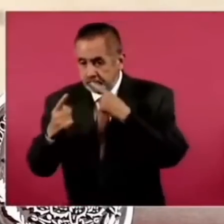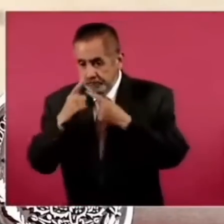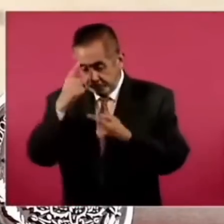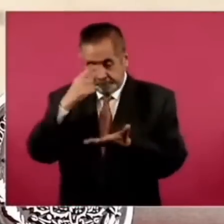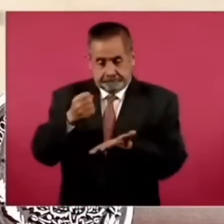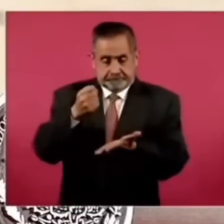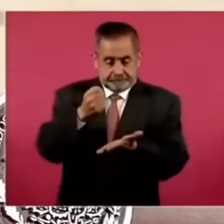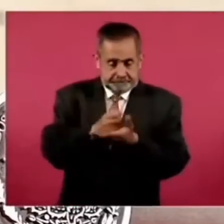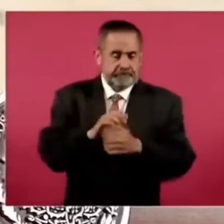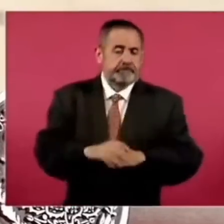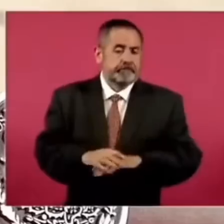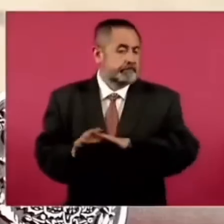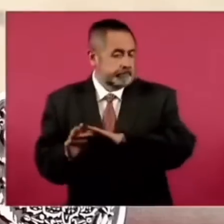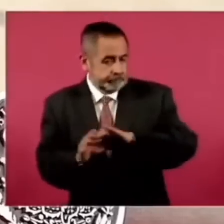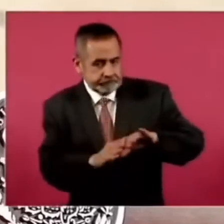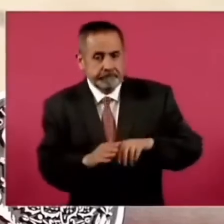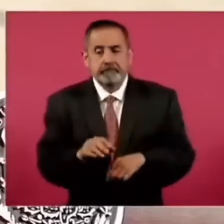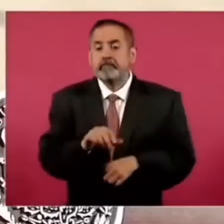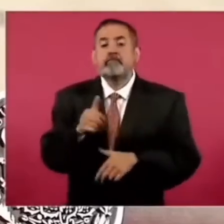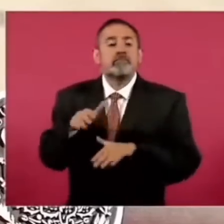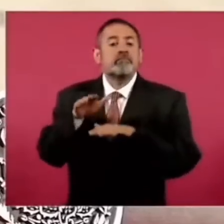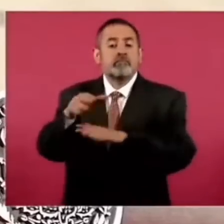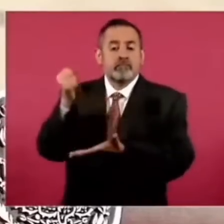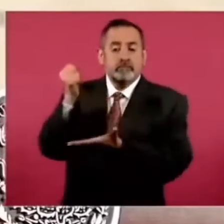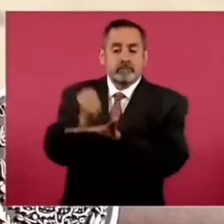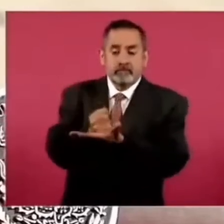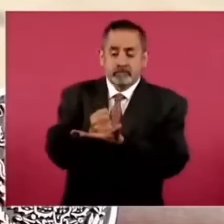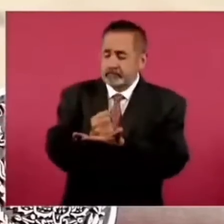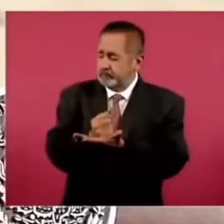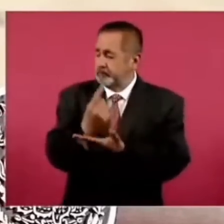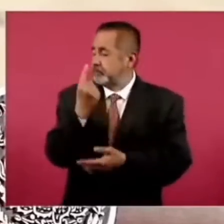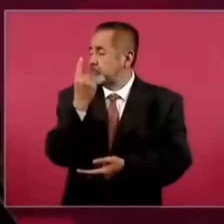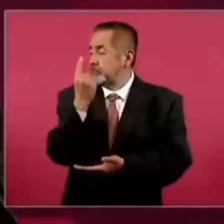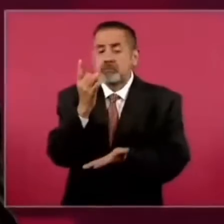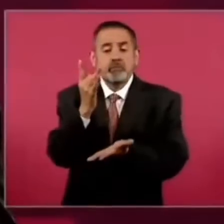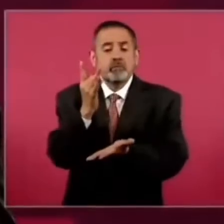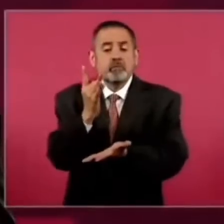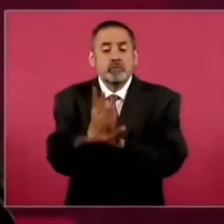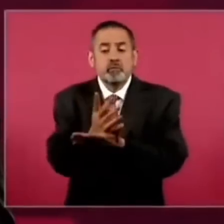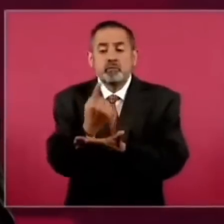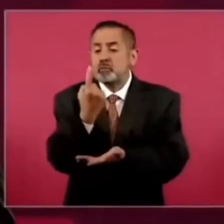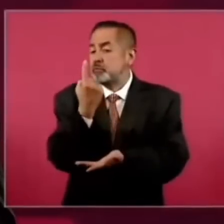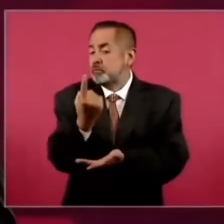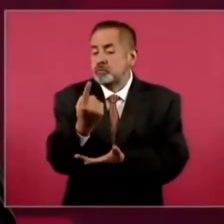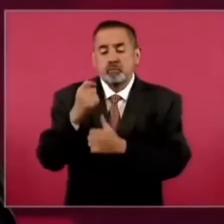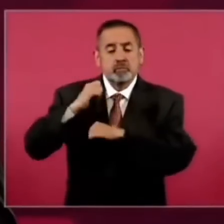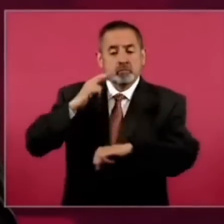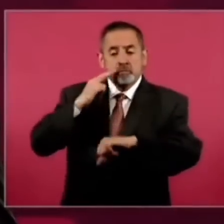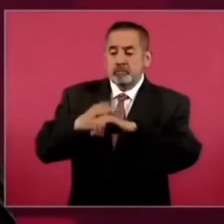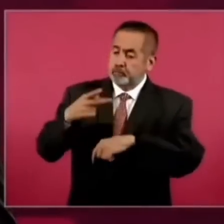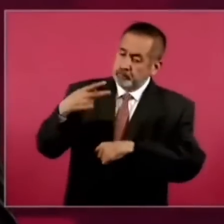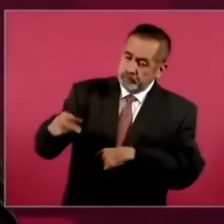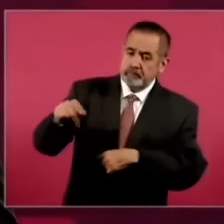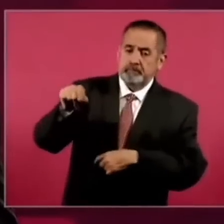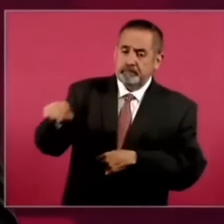del presupuesto es facultad exclusiva de la Cámara de